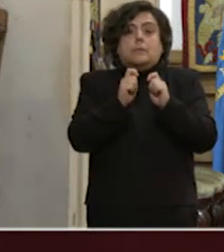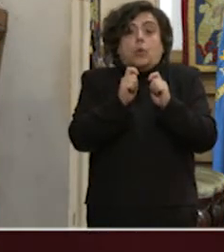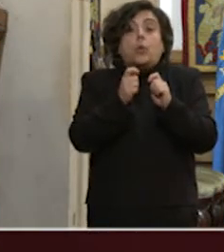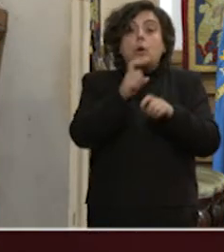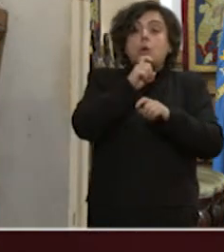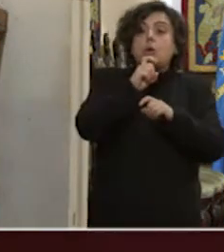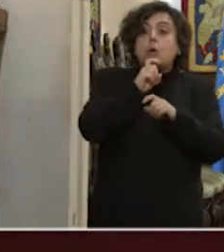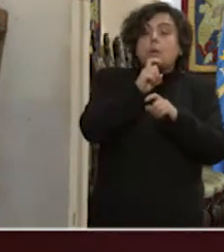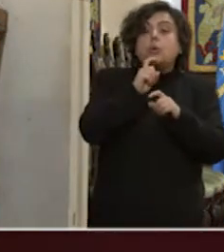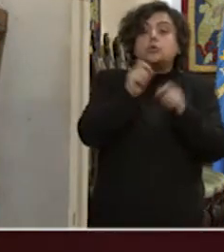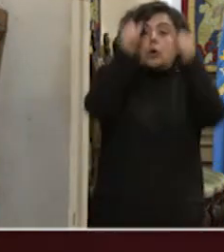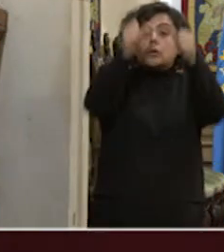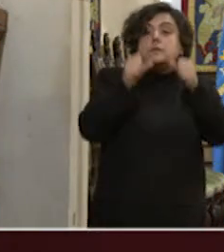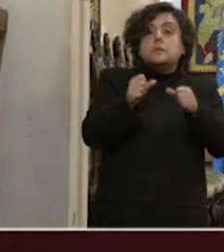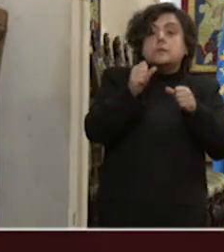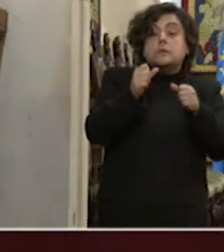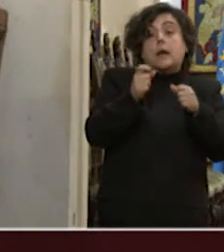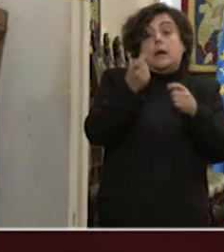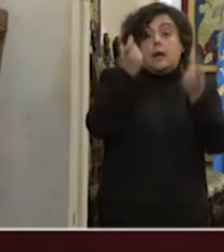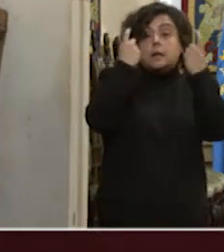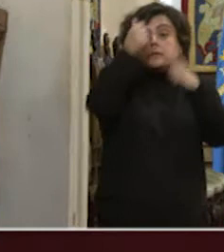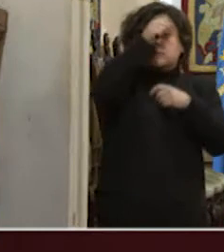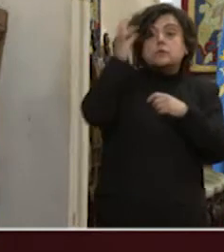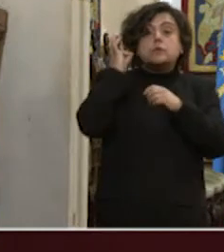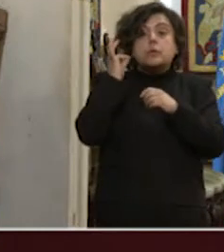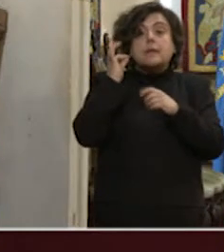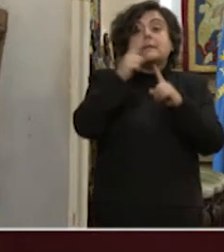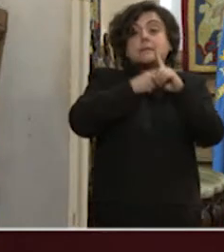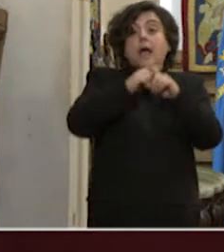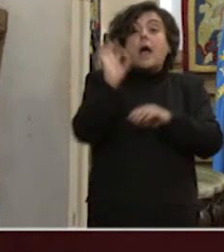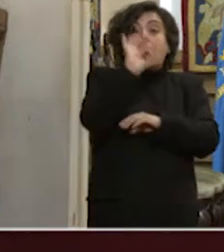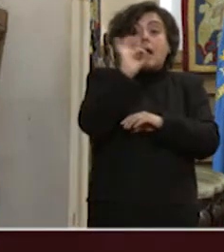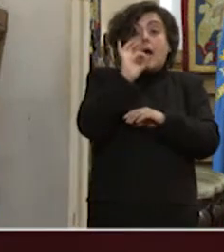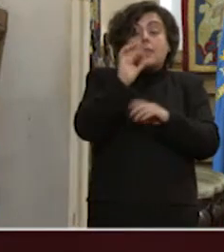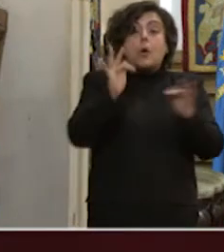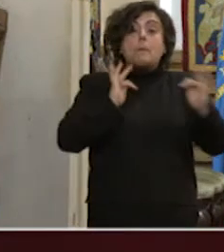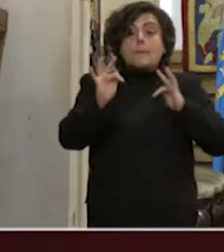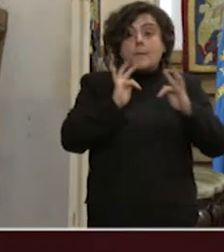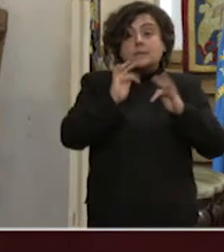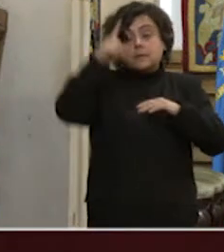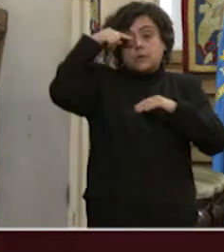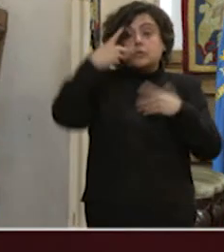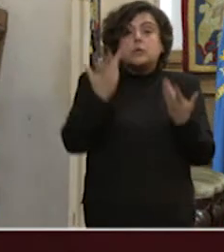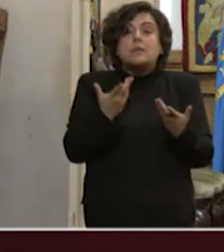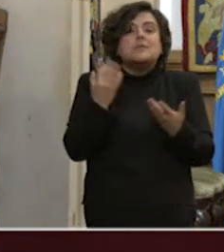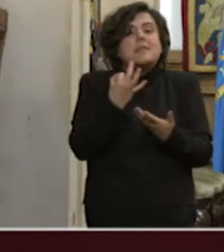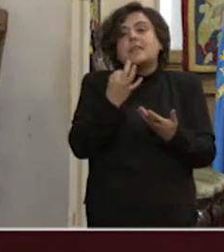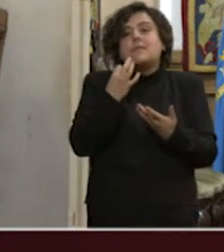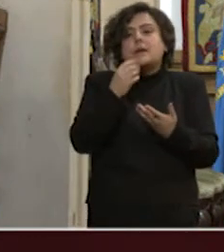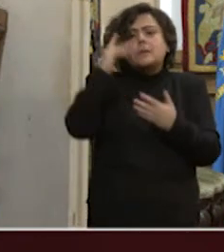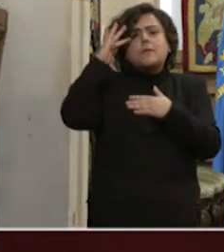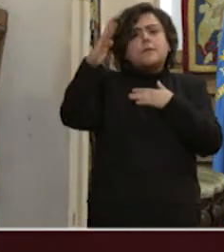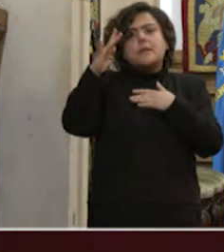y egresadas de grado, máster y doctorado. De ahí que no esté de más recordar el brillante pensamiento del